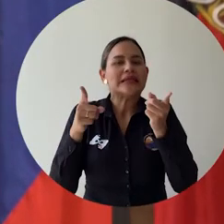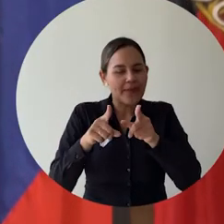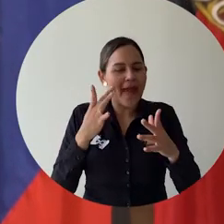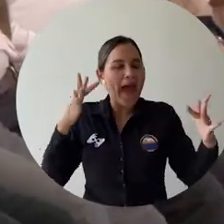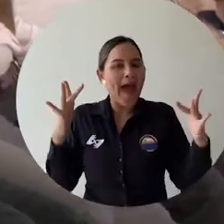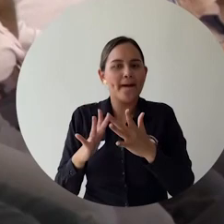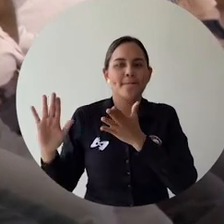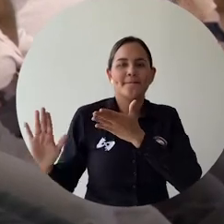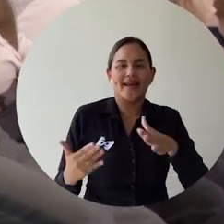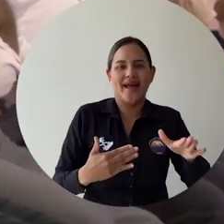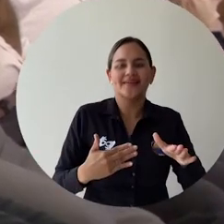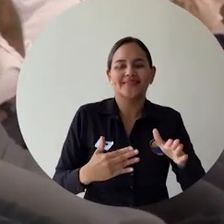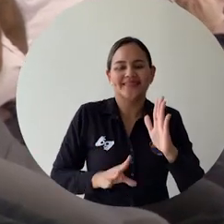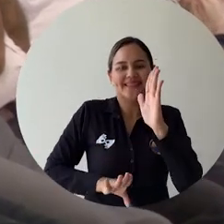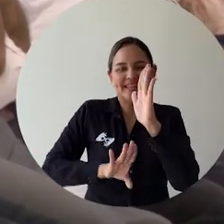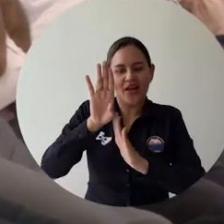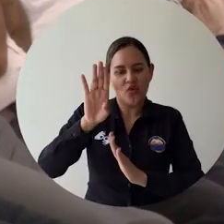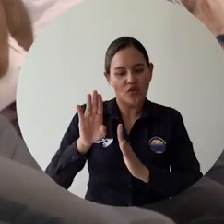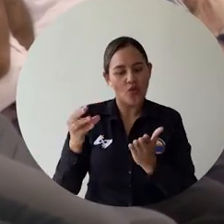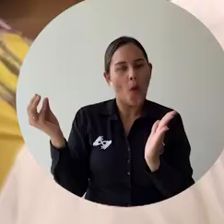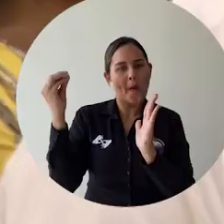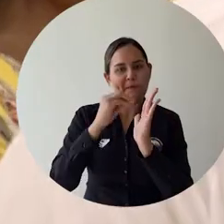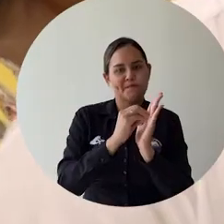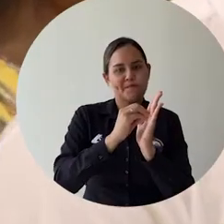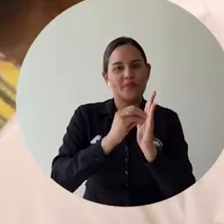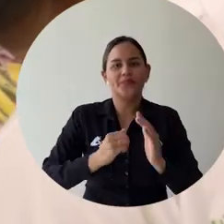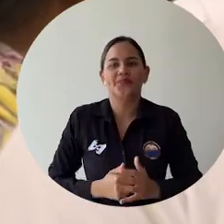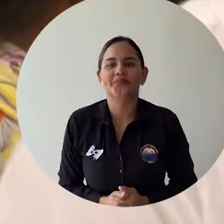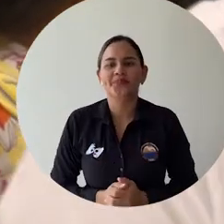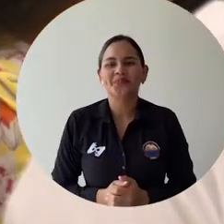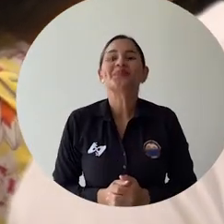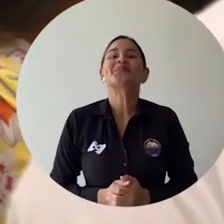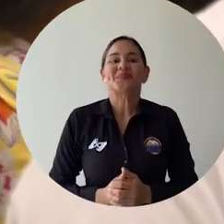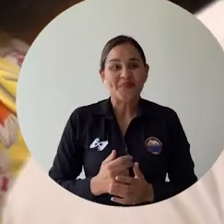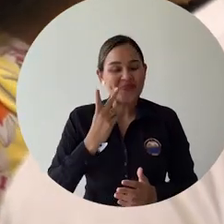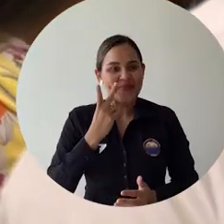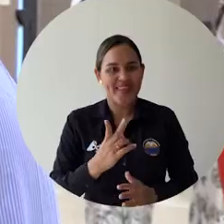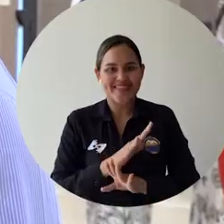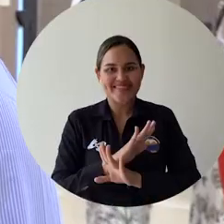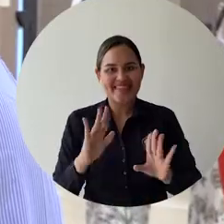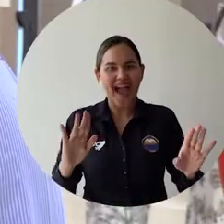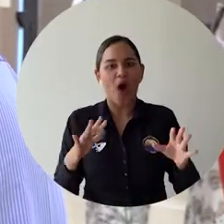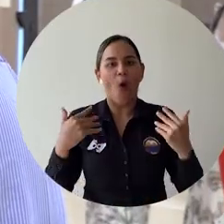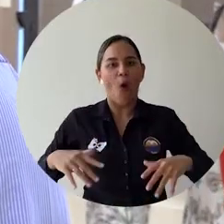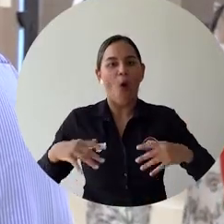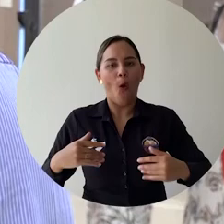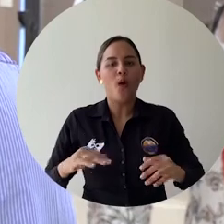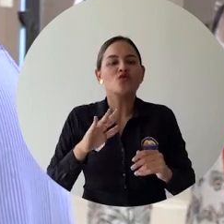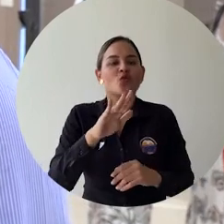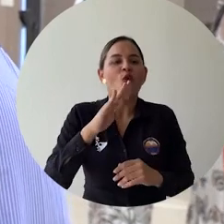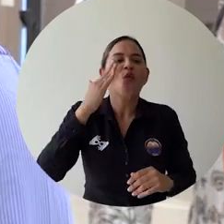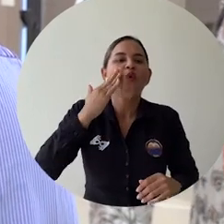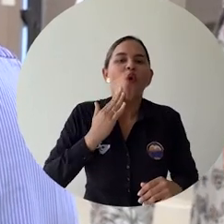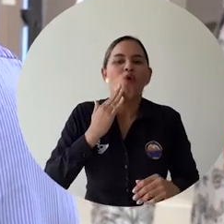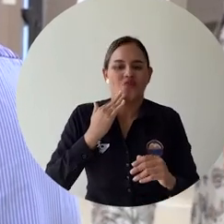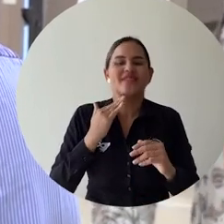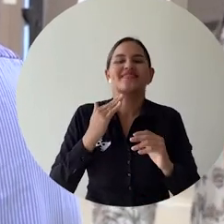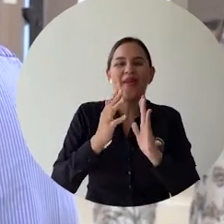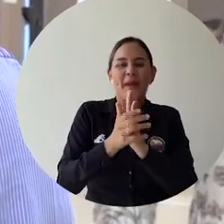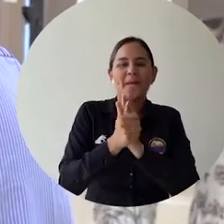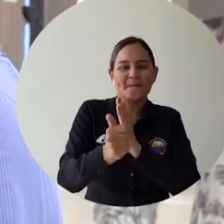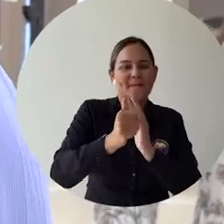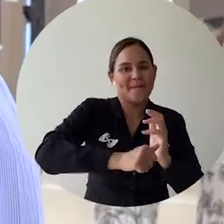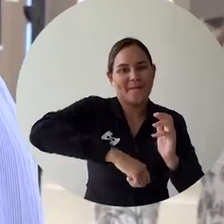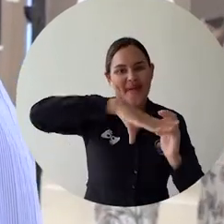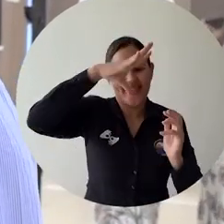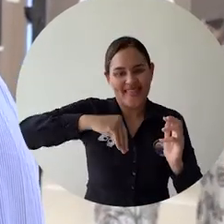entre otras numerosas metas consignadas en los compromisos del Plan de Desarrollo. Y cuando vemos temas como Talento Magdalena, ver el cambio en esos jóvenes,